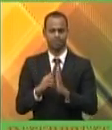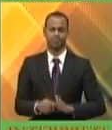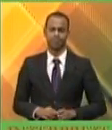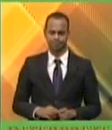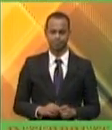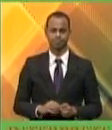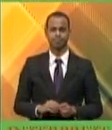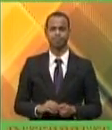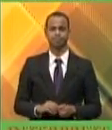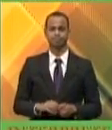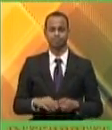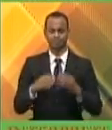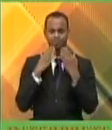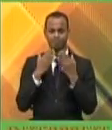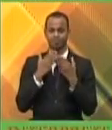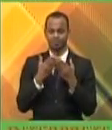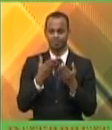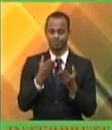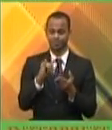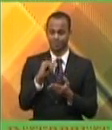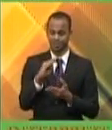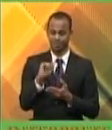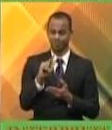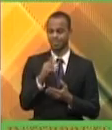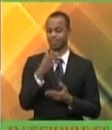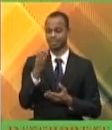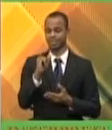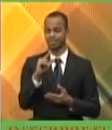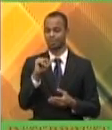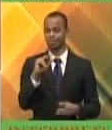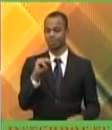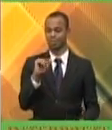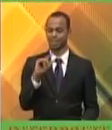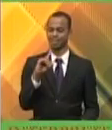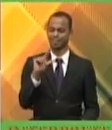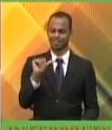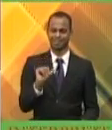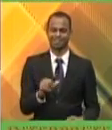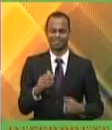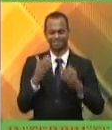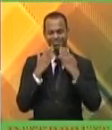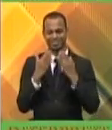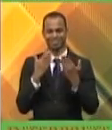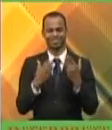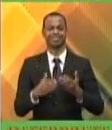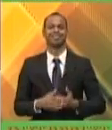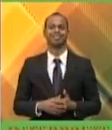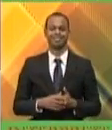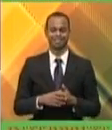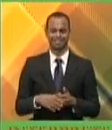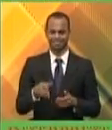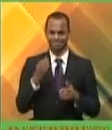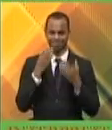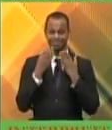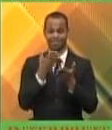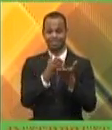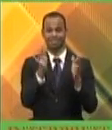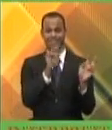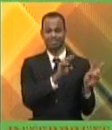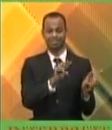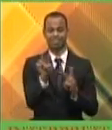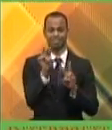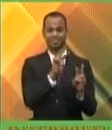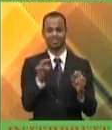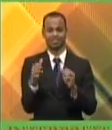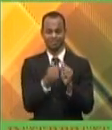conadis gracias isabel por iluminar gracias y gracias a ustedes por